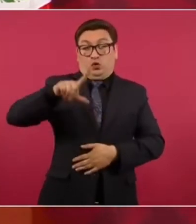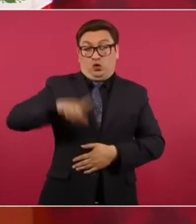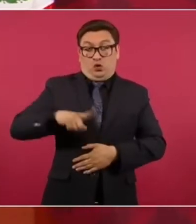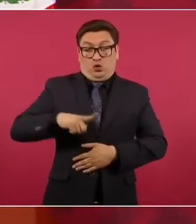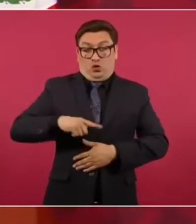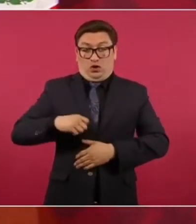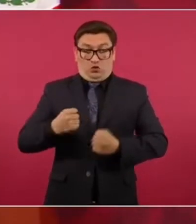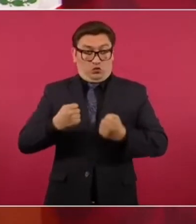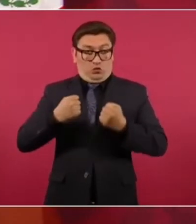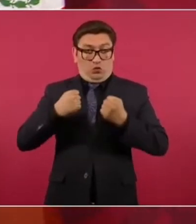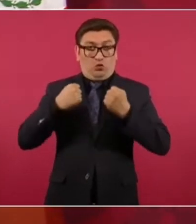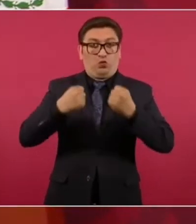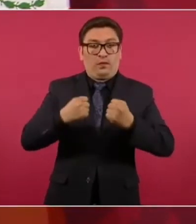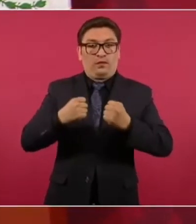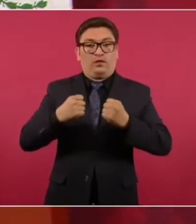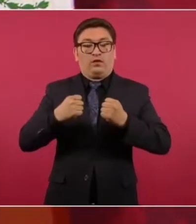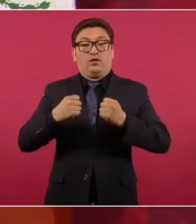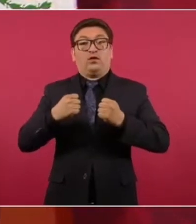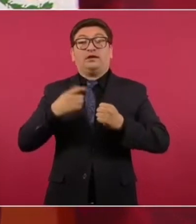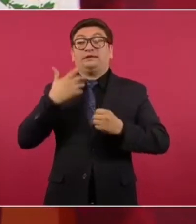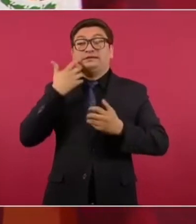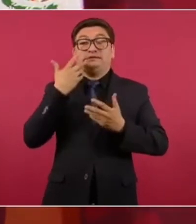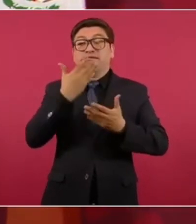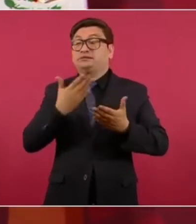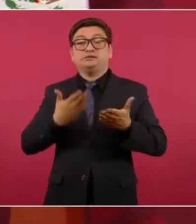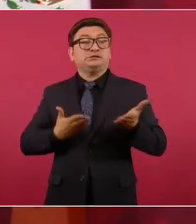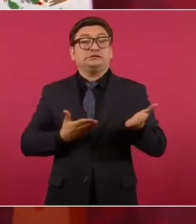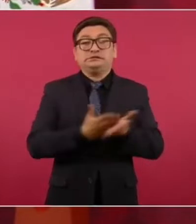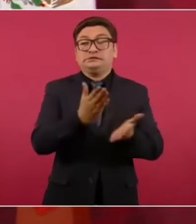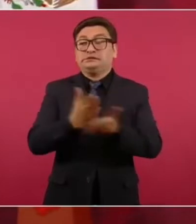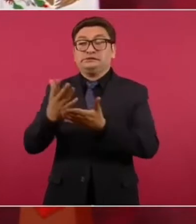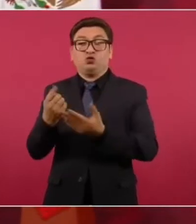que no nos tiemble la mano